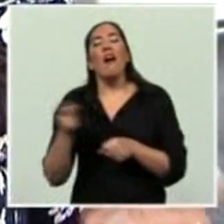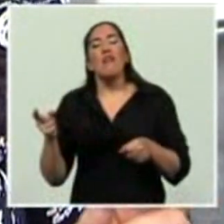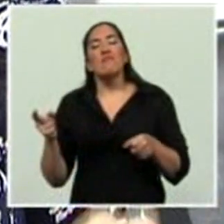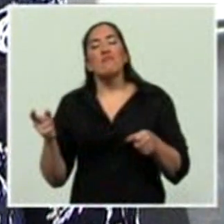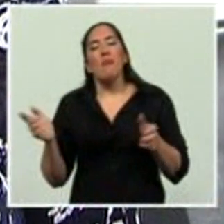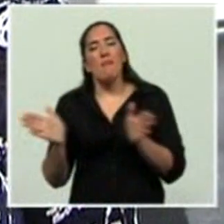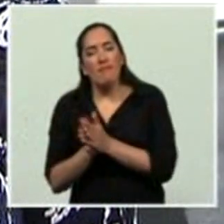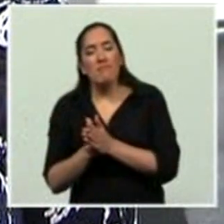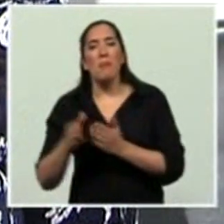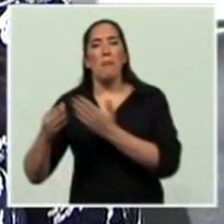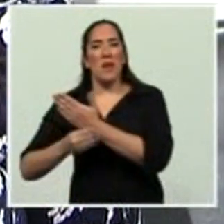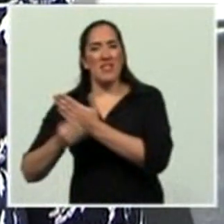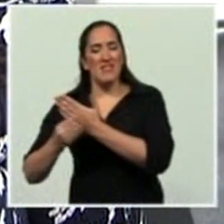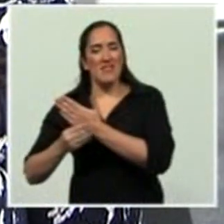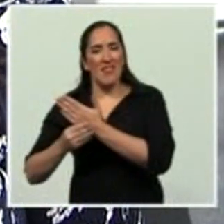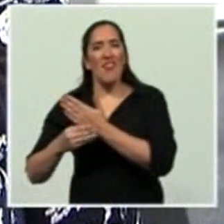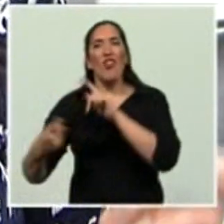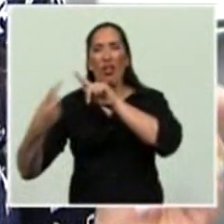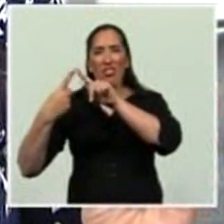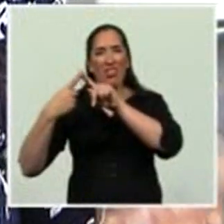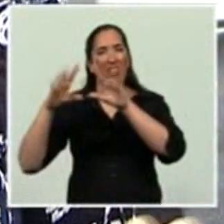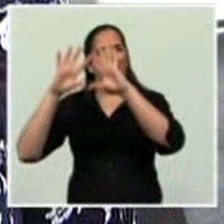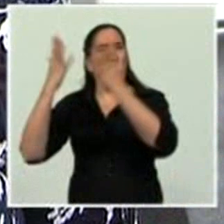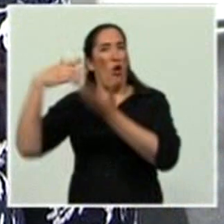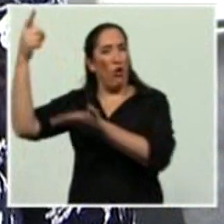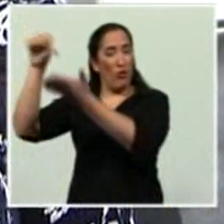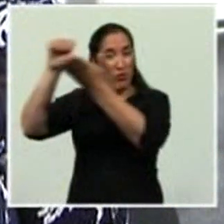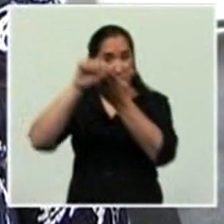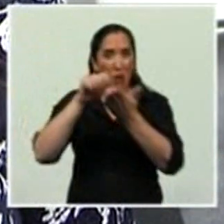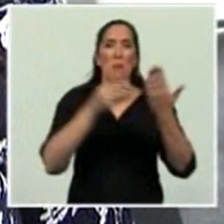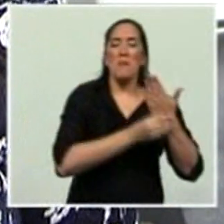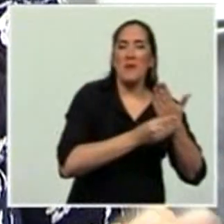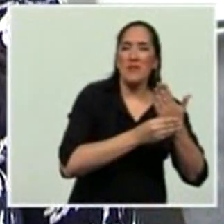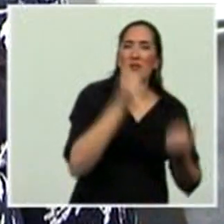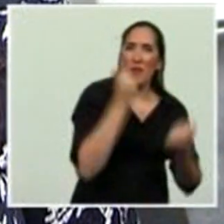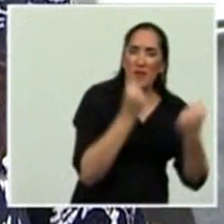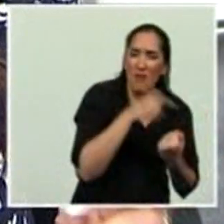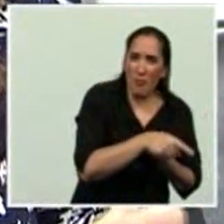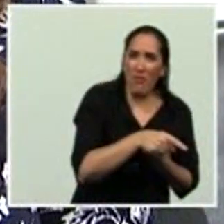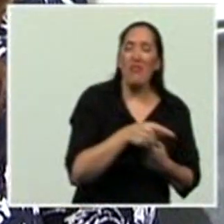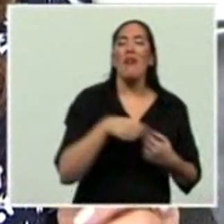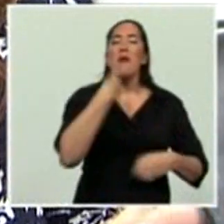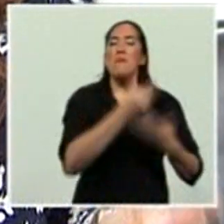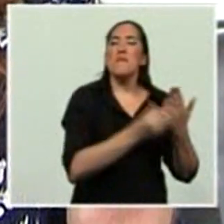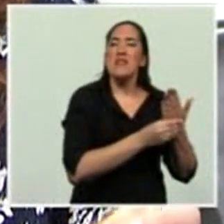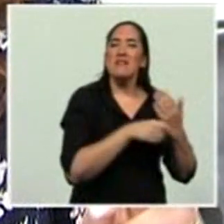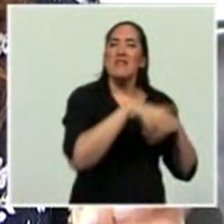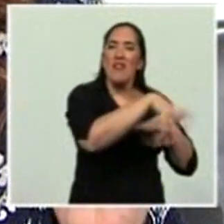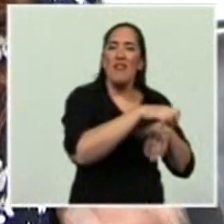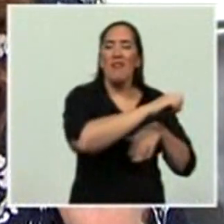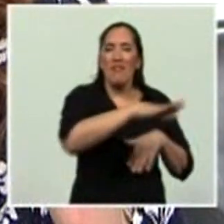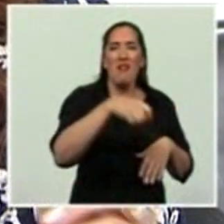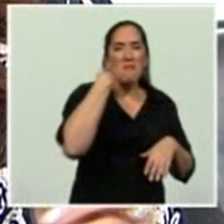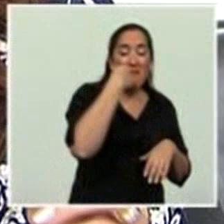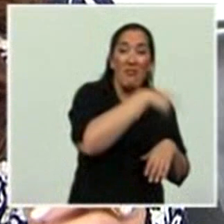Ministerio de relaciones exteriores el Ministerio de economía y el Ministerio de agricultura y ganadería y luego